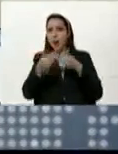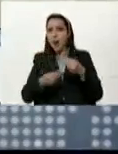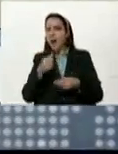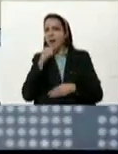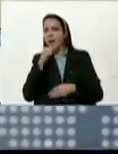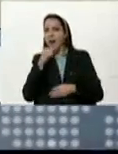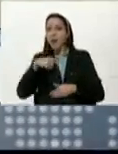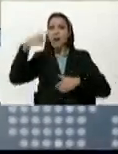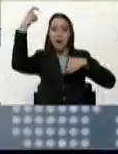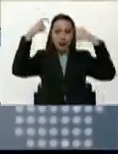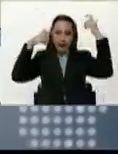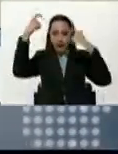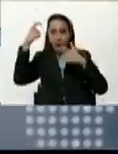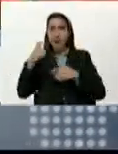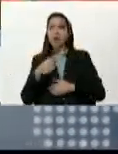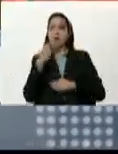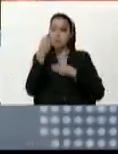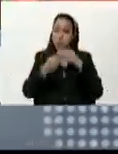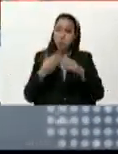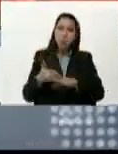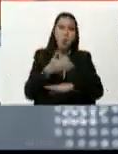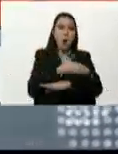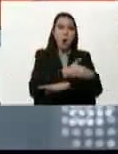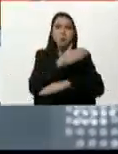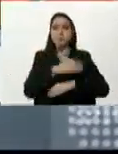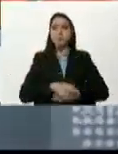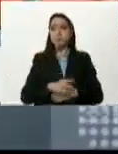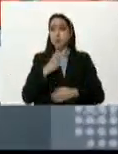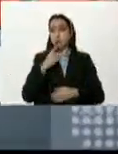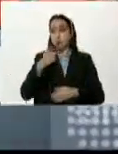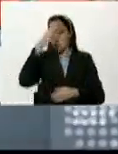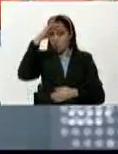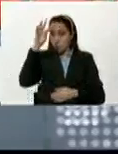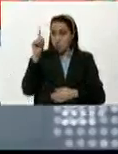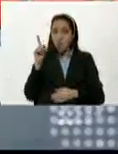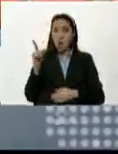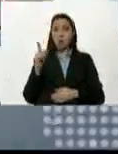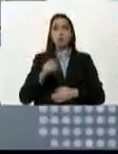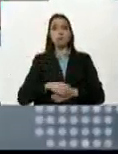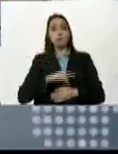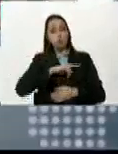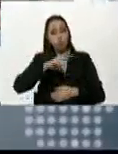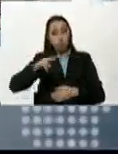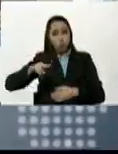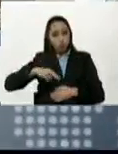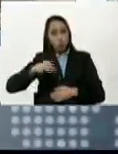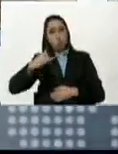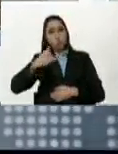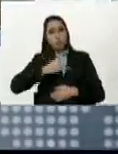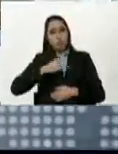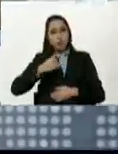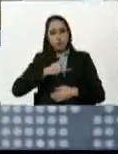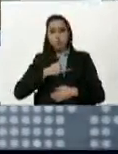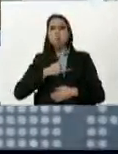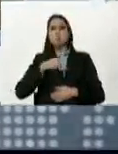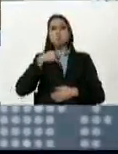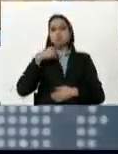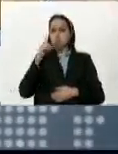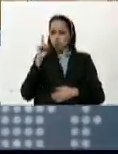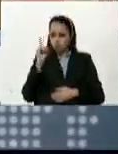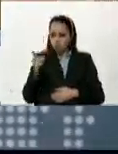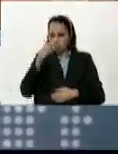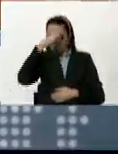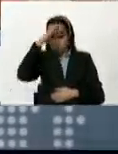comandante chávez y en lo que yo te digo diosdado nos toca a nosotros te toca a ti